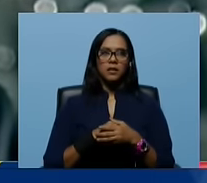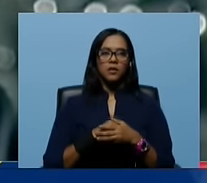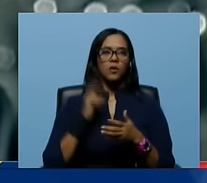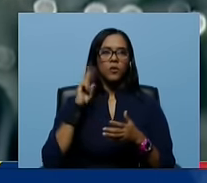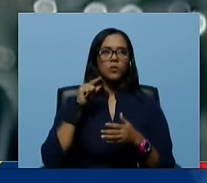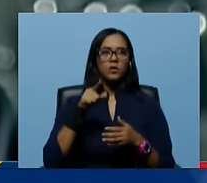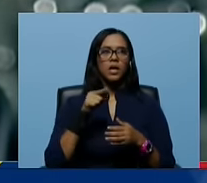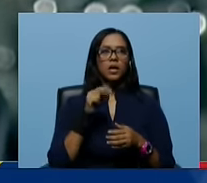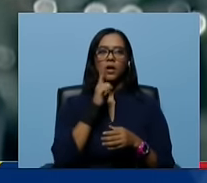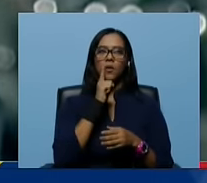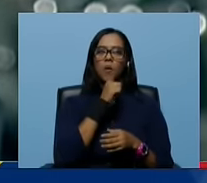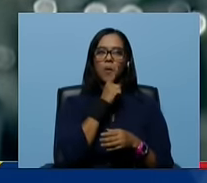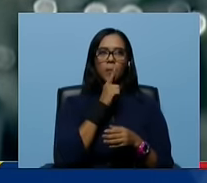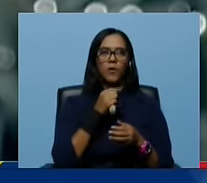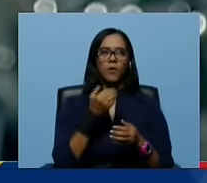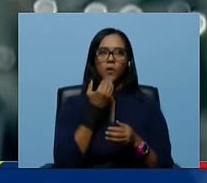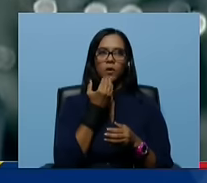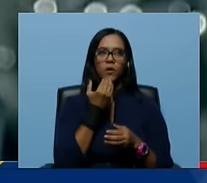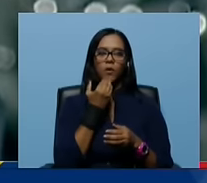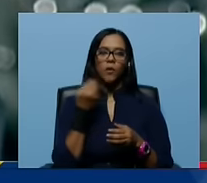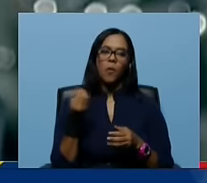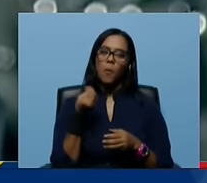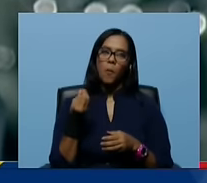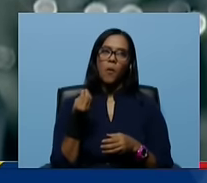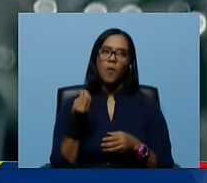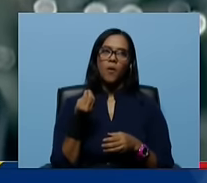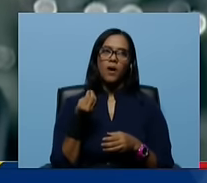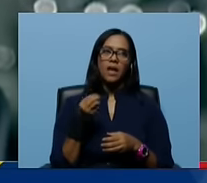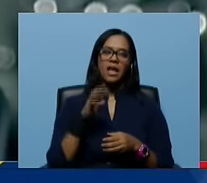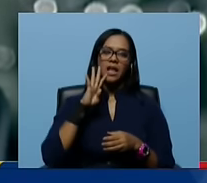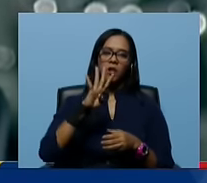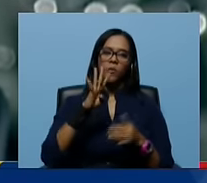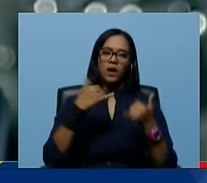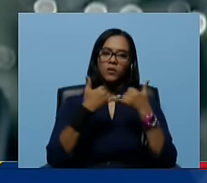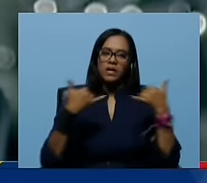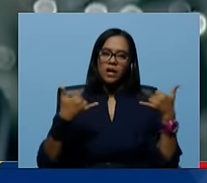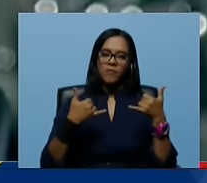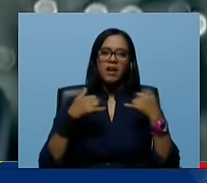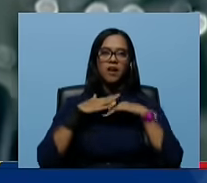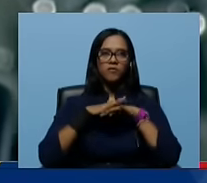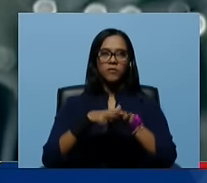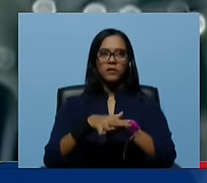Usted nombró recientemente como el cuarto lineamiento, la fusión